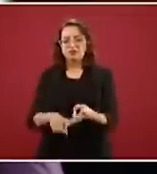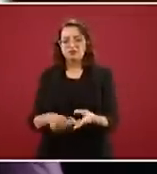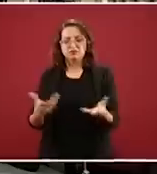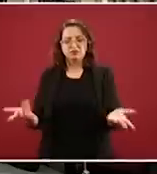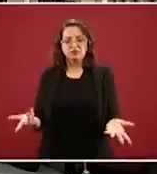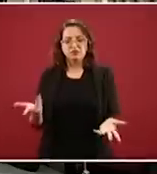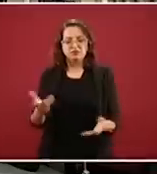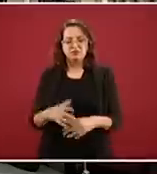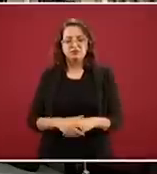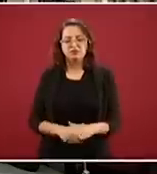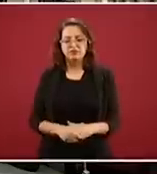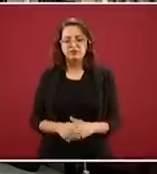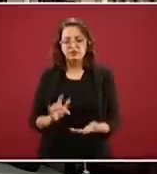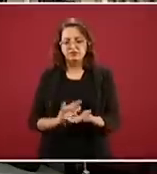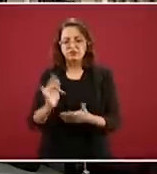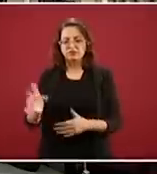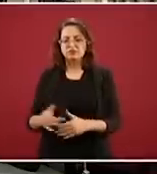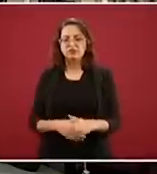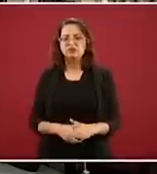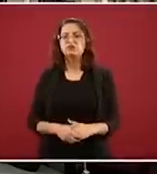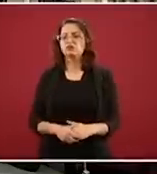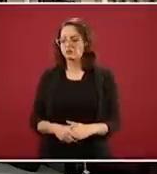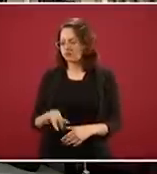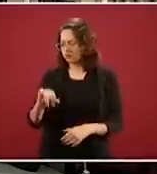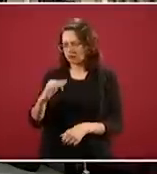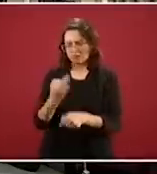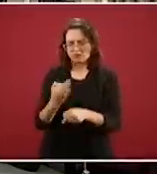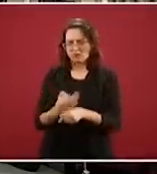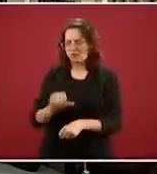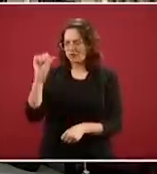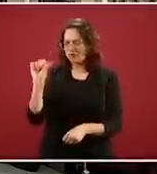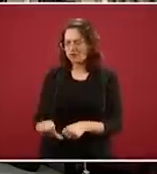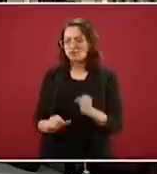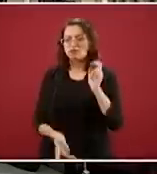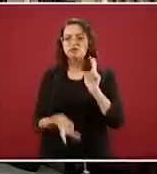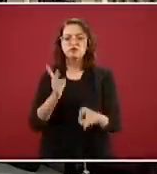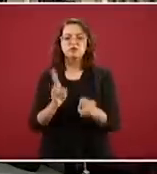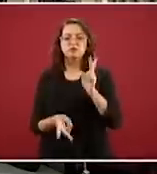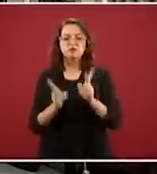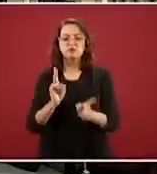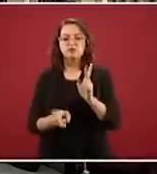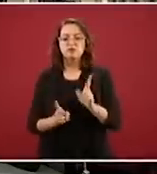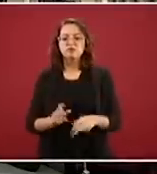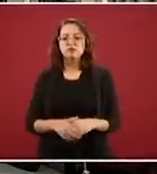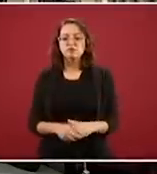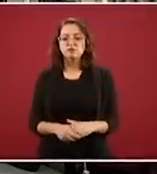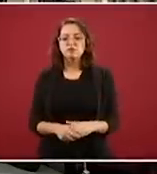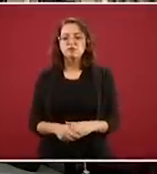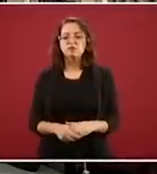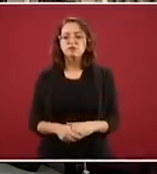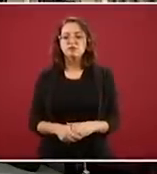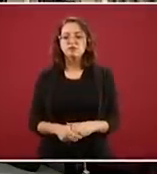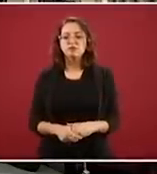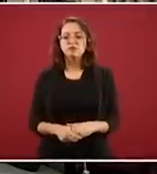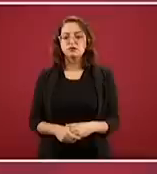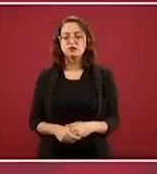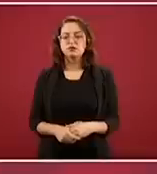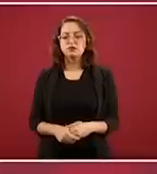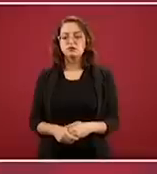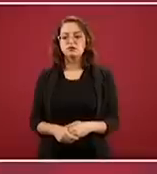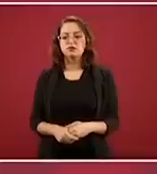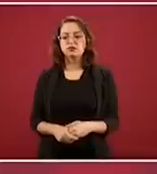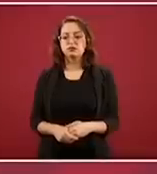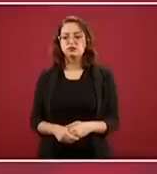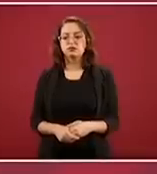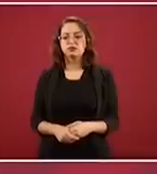a, gracias. A verlo hoy mismo, sin ninguna